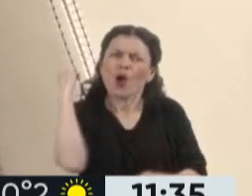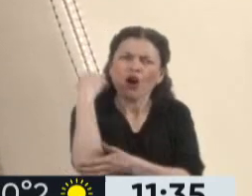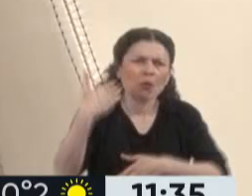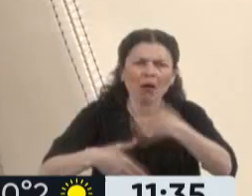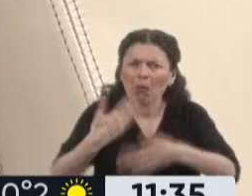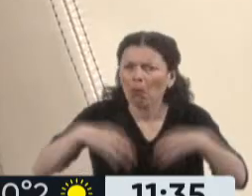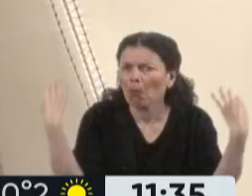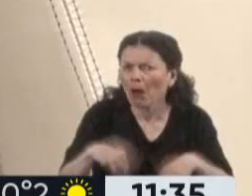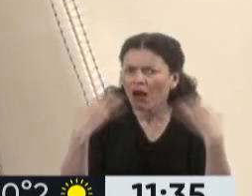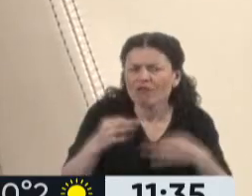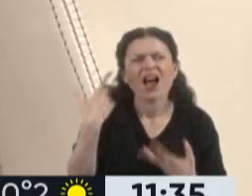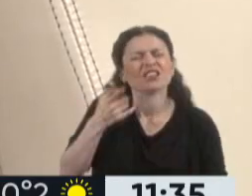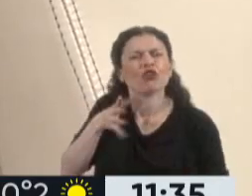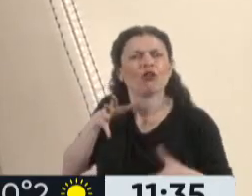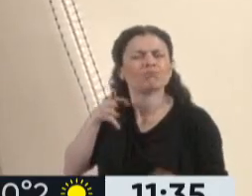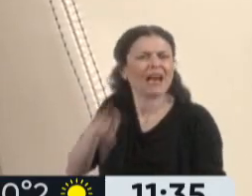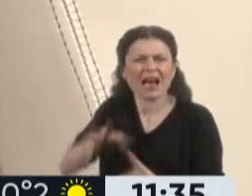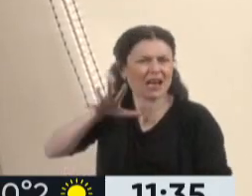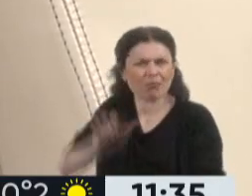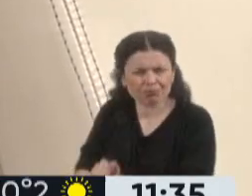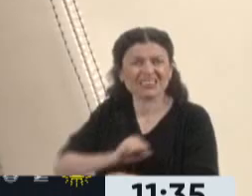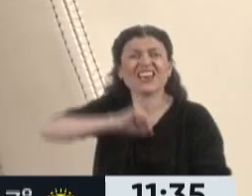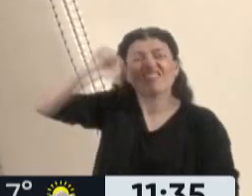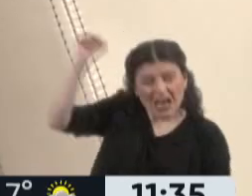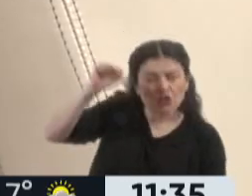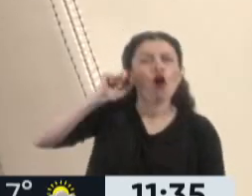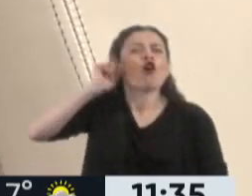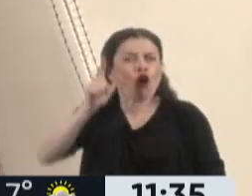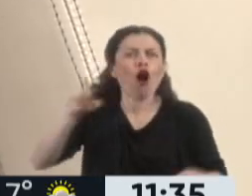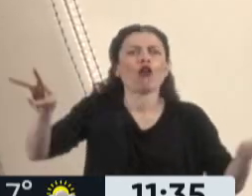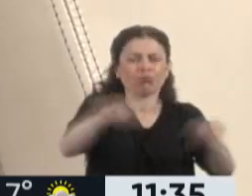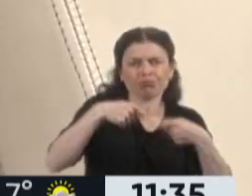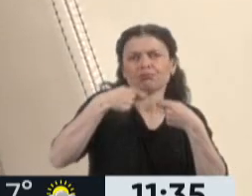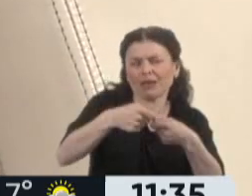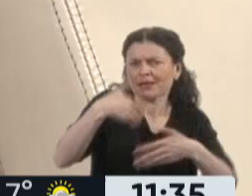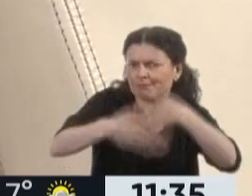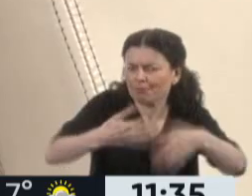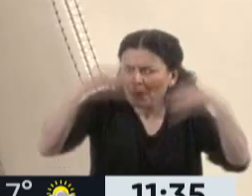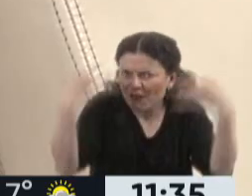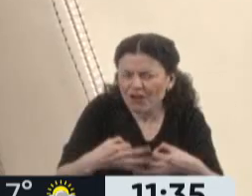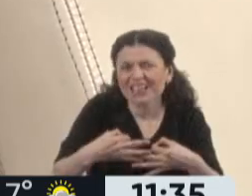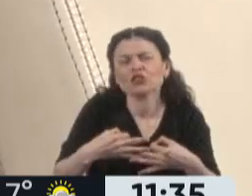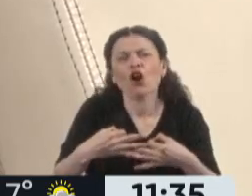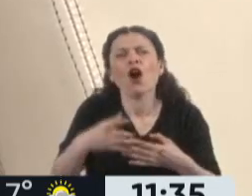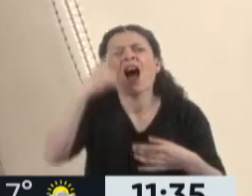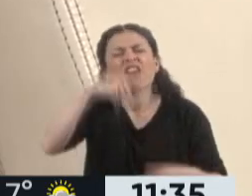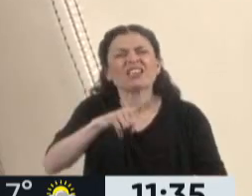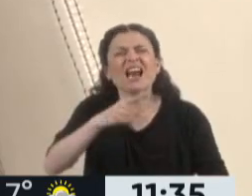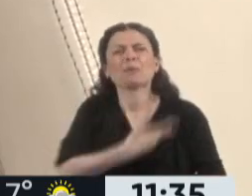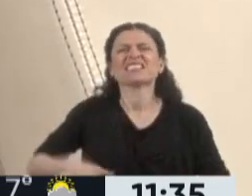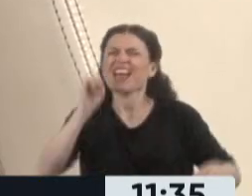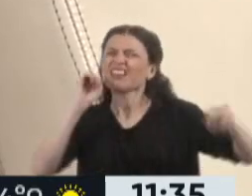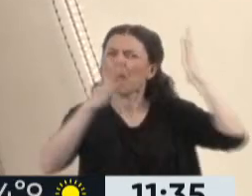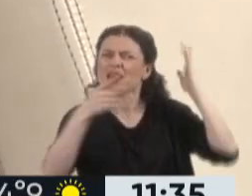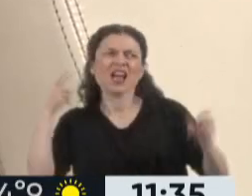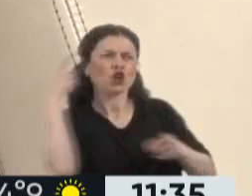argentina, destruyendo la inflación, frenando el dólar, logrando superávit comercial y fiscal y atrayendo enormes inversiones, que Javier Milei tenga toda la prensa argentina en contra, cuando en